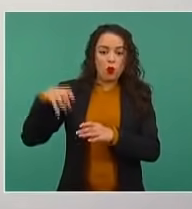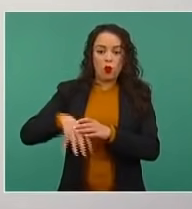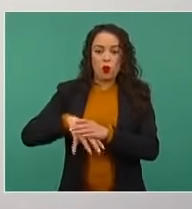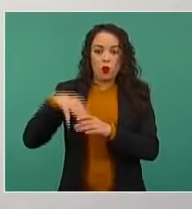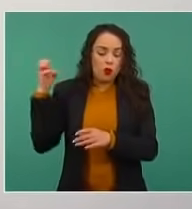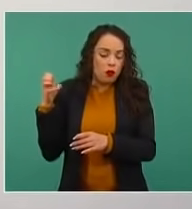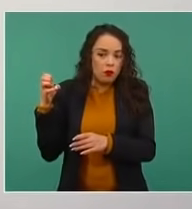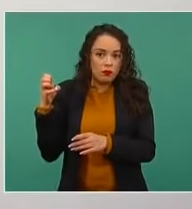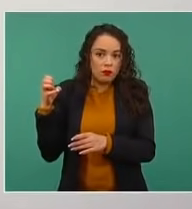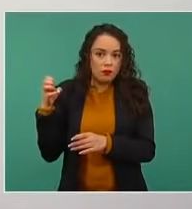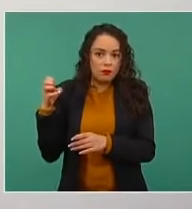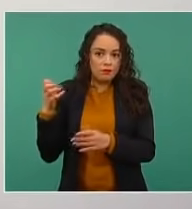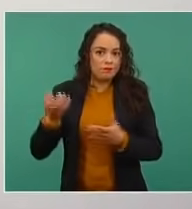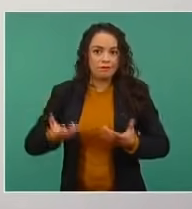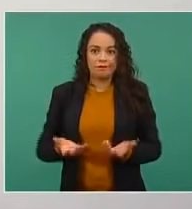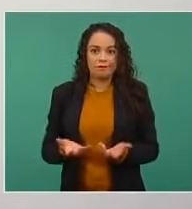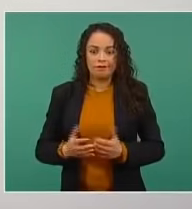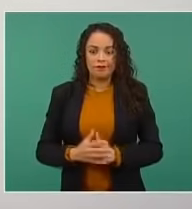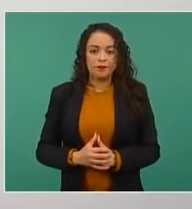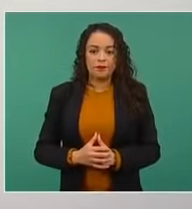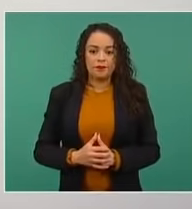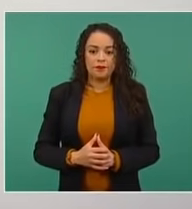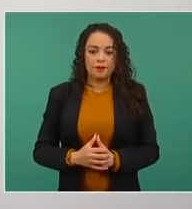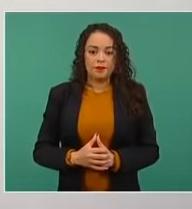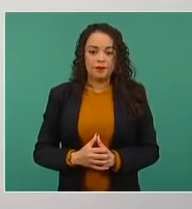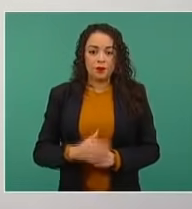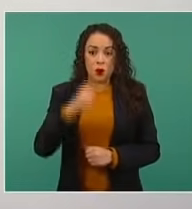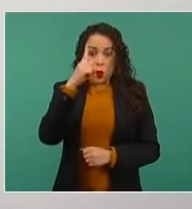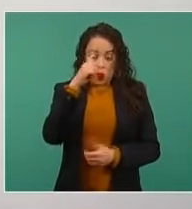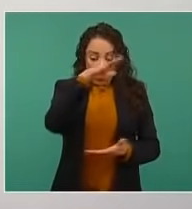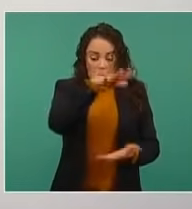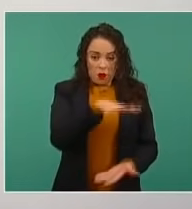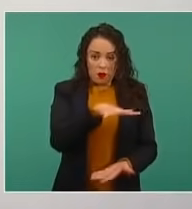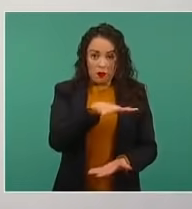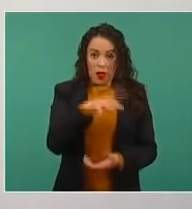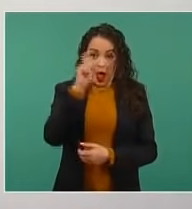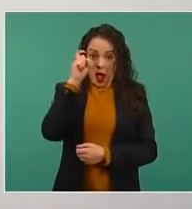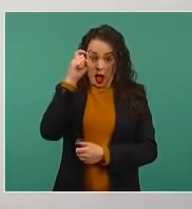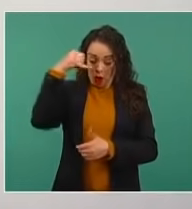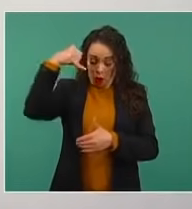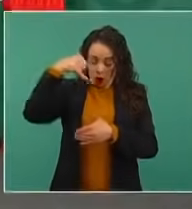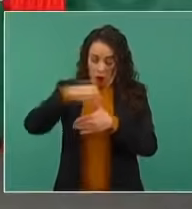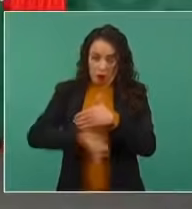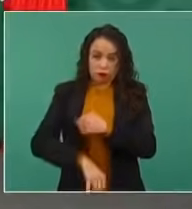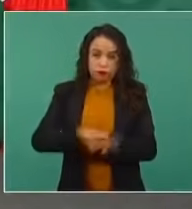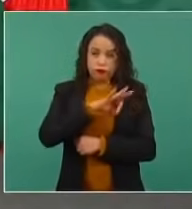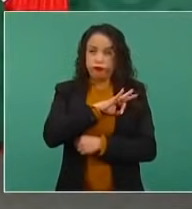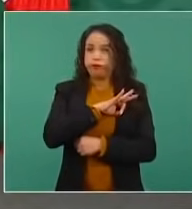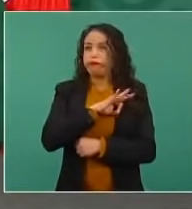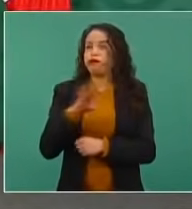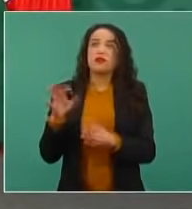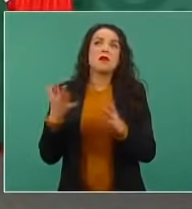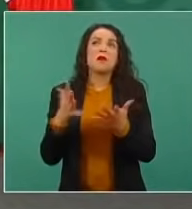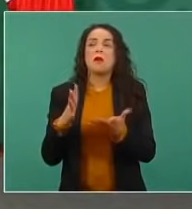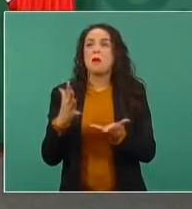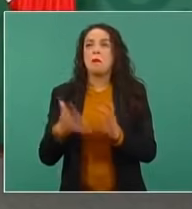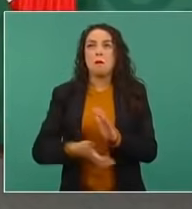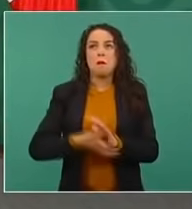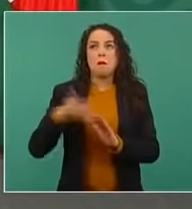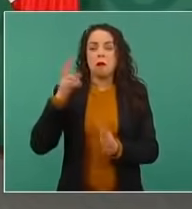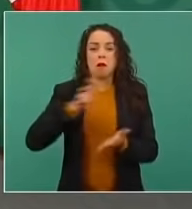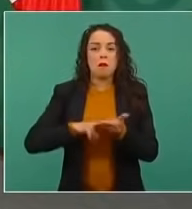mucho menos extraerlo? Un barril en aguas profundas puede costarnos extraerlo